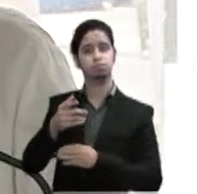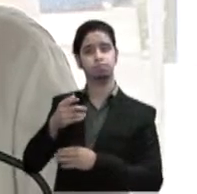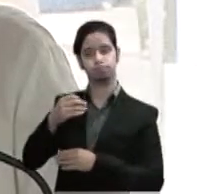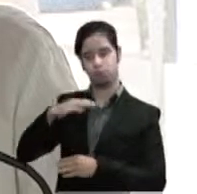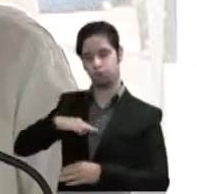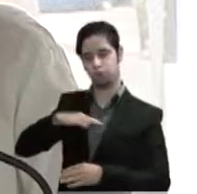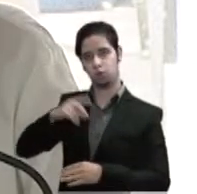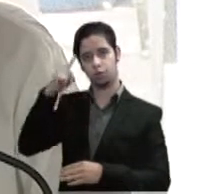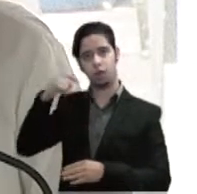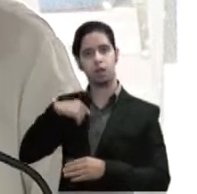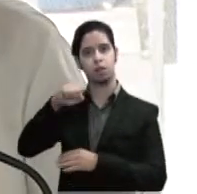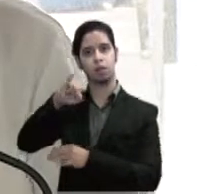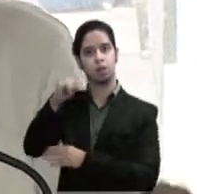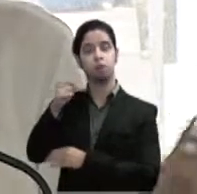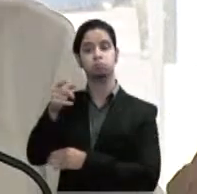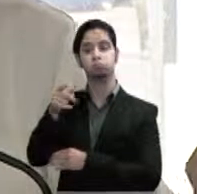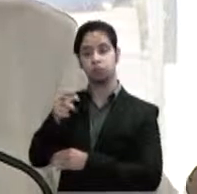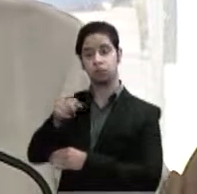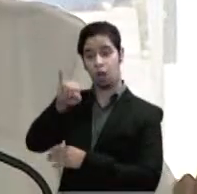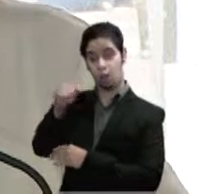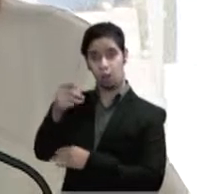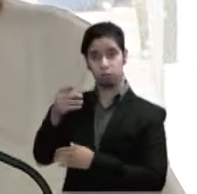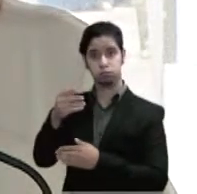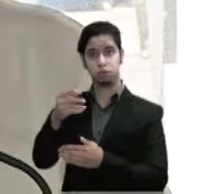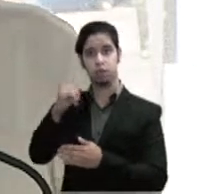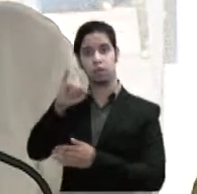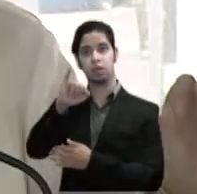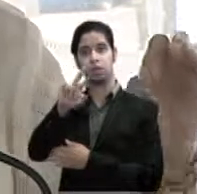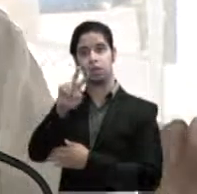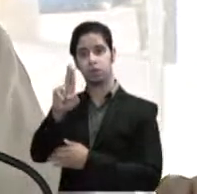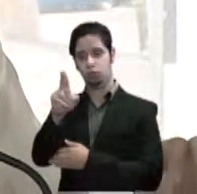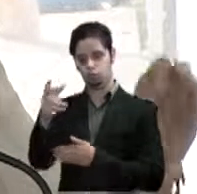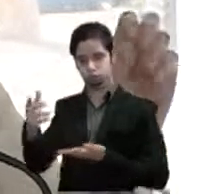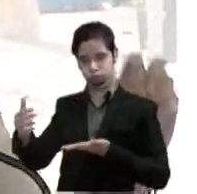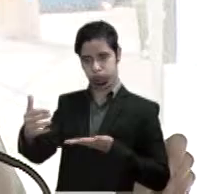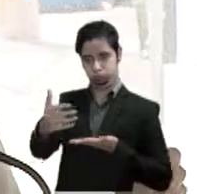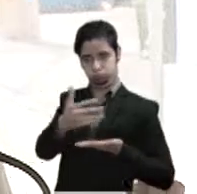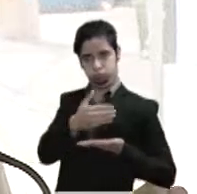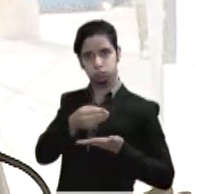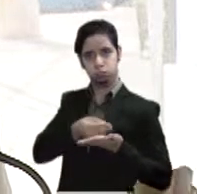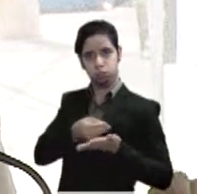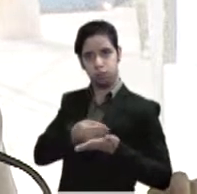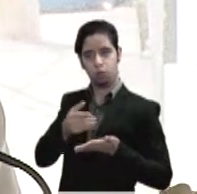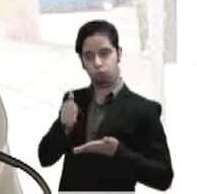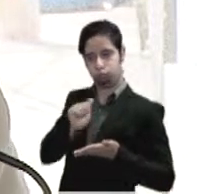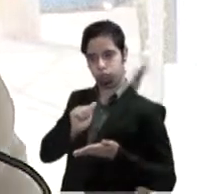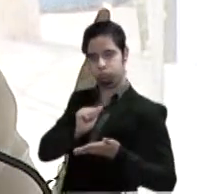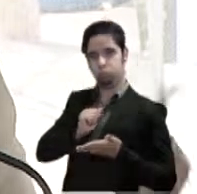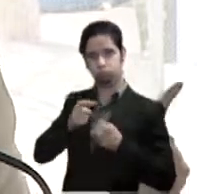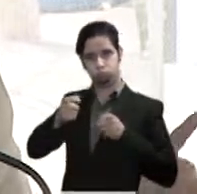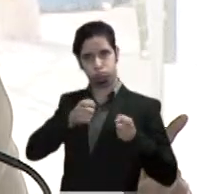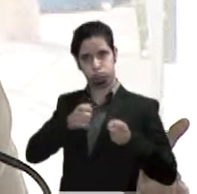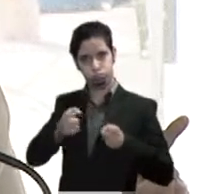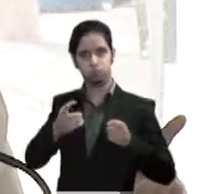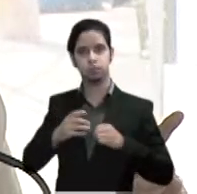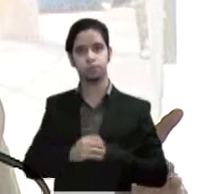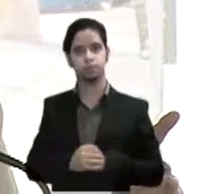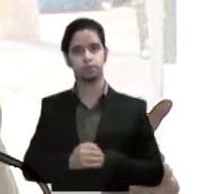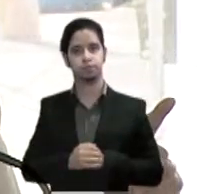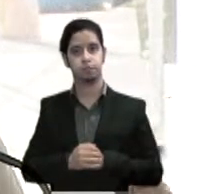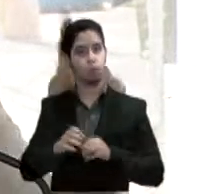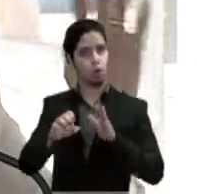IVU. ¿Por qué? Todos los que aquí han cogido un avión saben que en un momento dado antes de despegar nos dicen lo